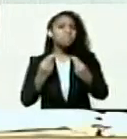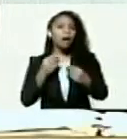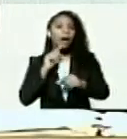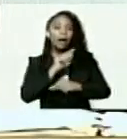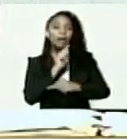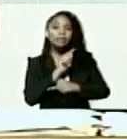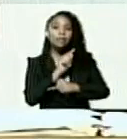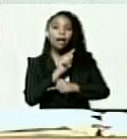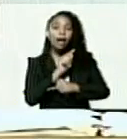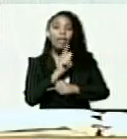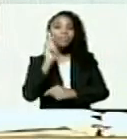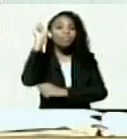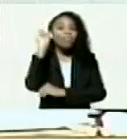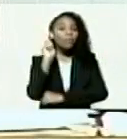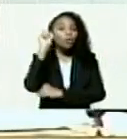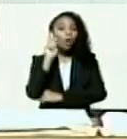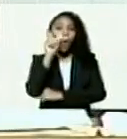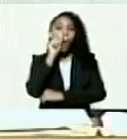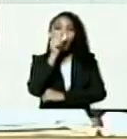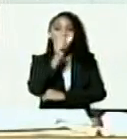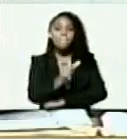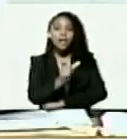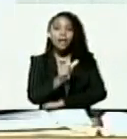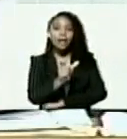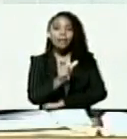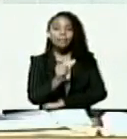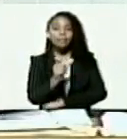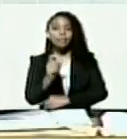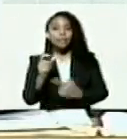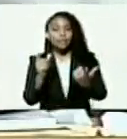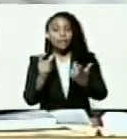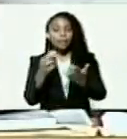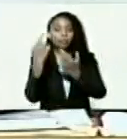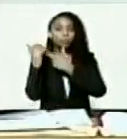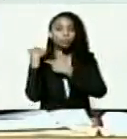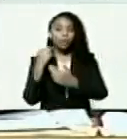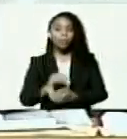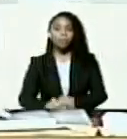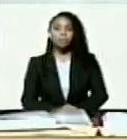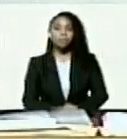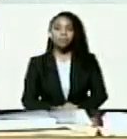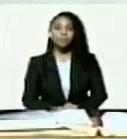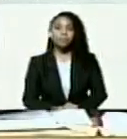el diputado José Ramón Rivero González.